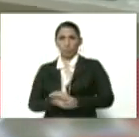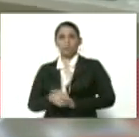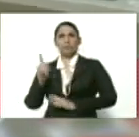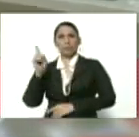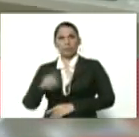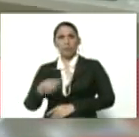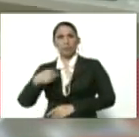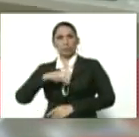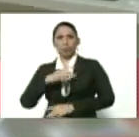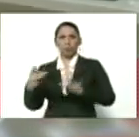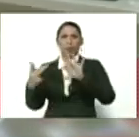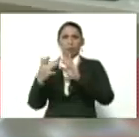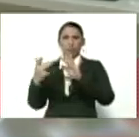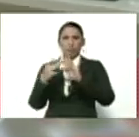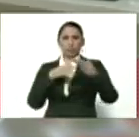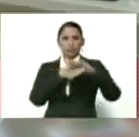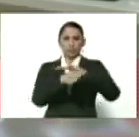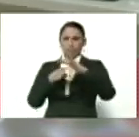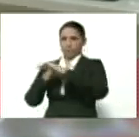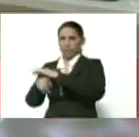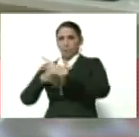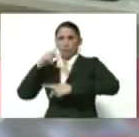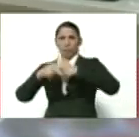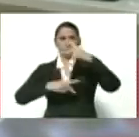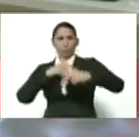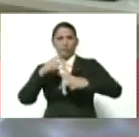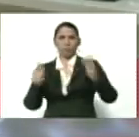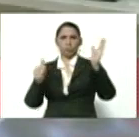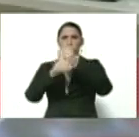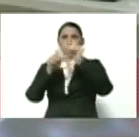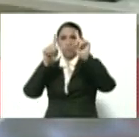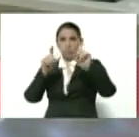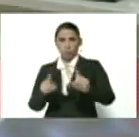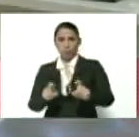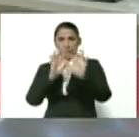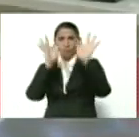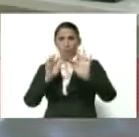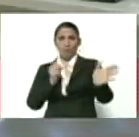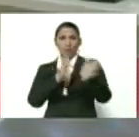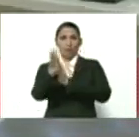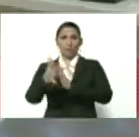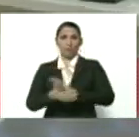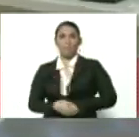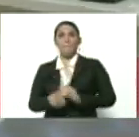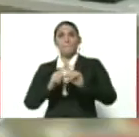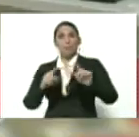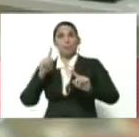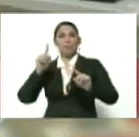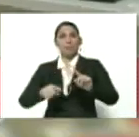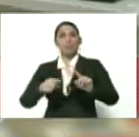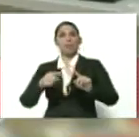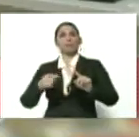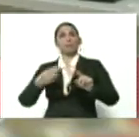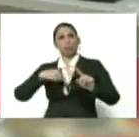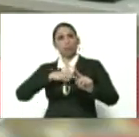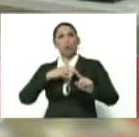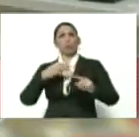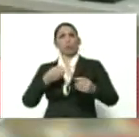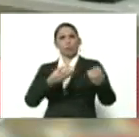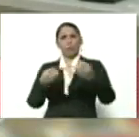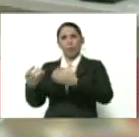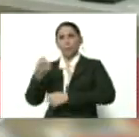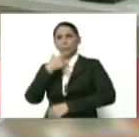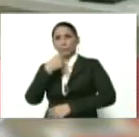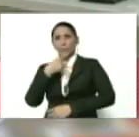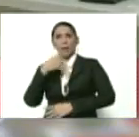tenemos acceso al proceso de detección con las pruebas de forma gratuita, pero también el tratamiento para